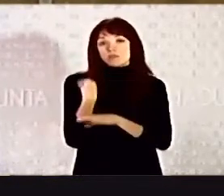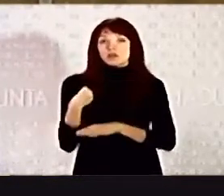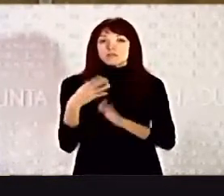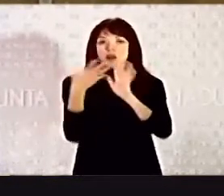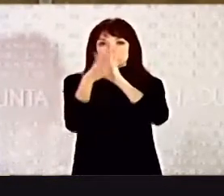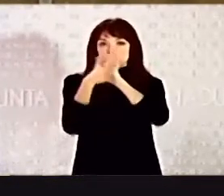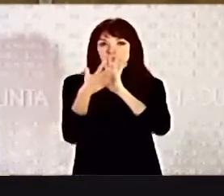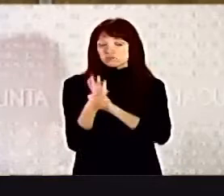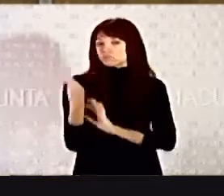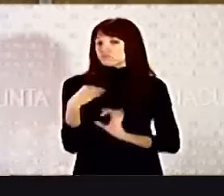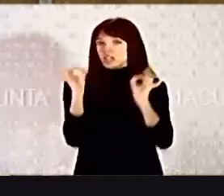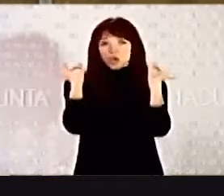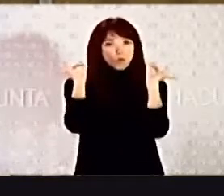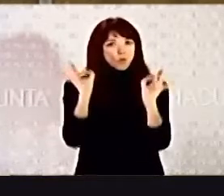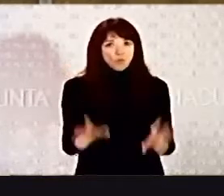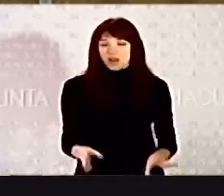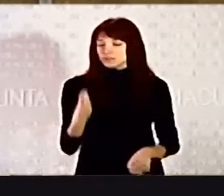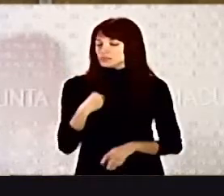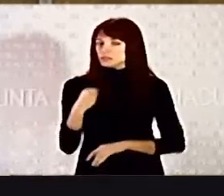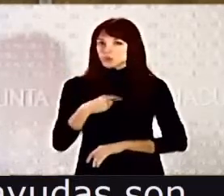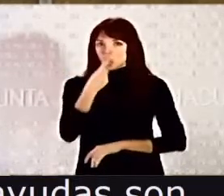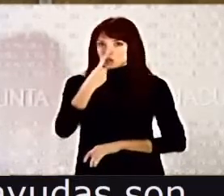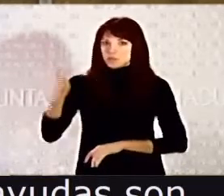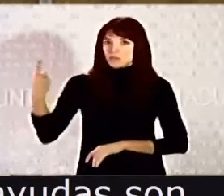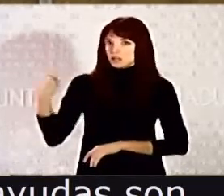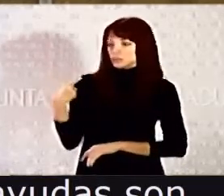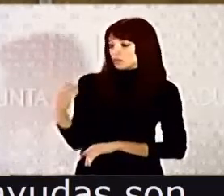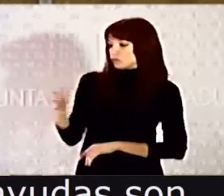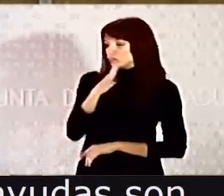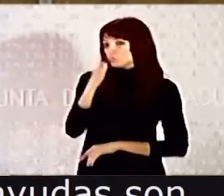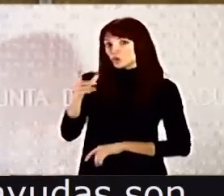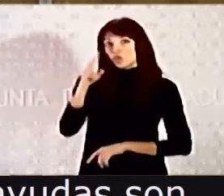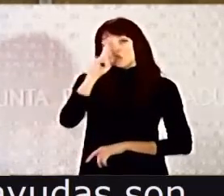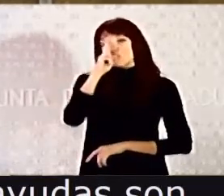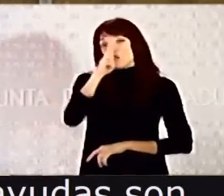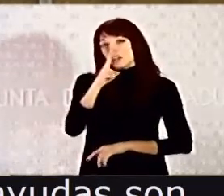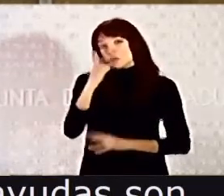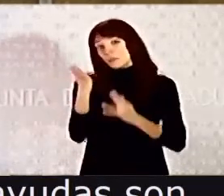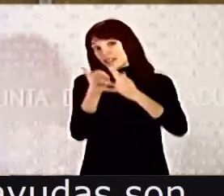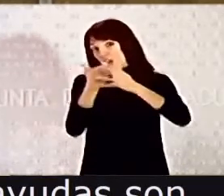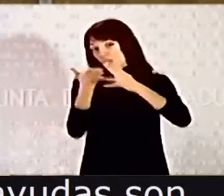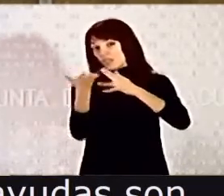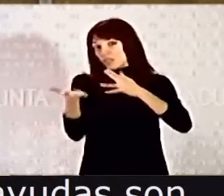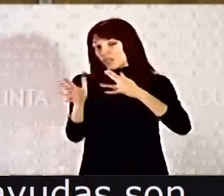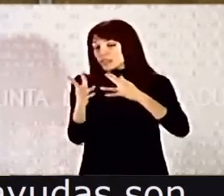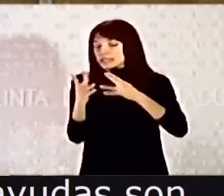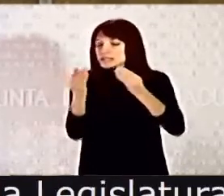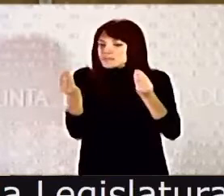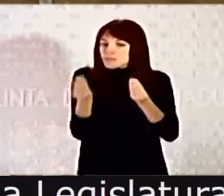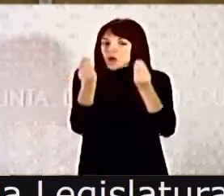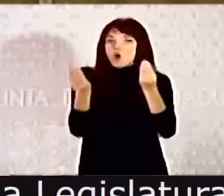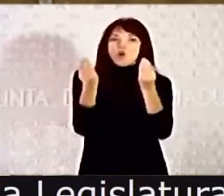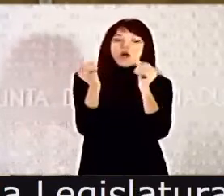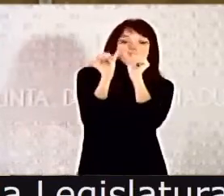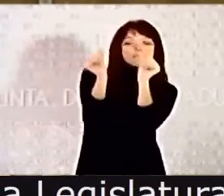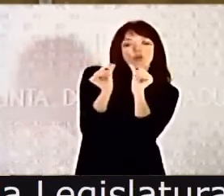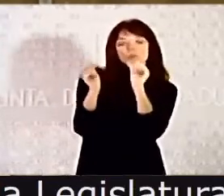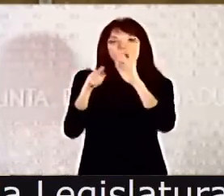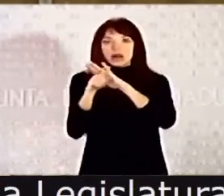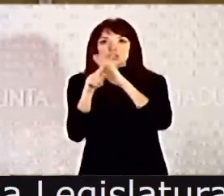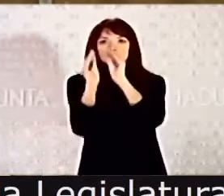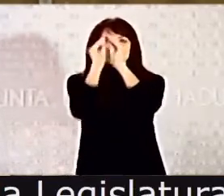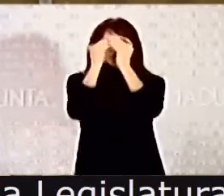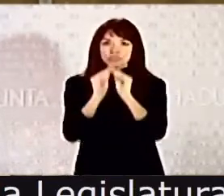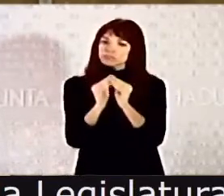son exactamente igual que el año pasado. Fue en el Ecuador de la legislatura cuando mejoramos un poco la fórmula y la gestión de